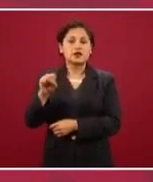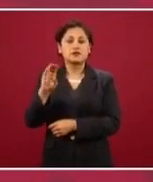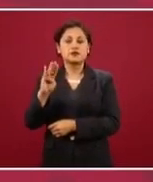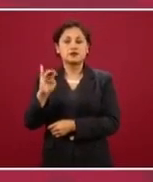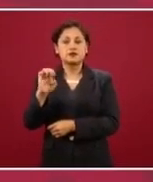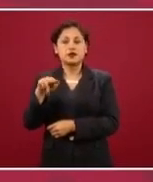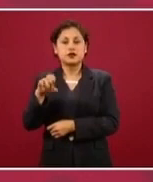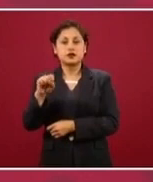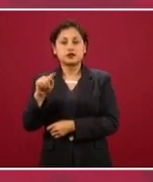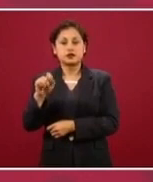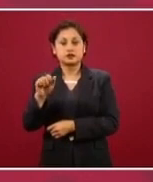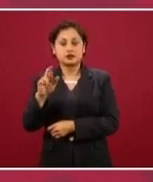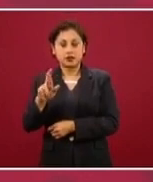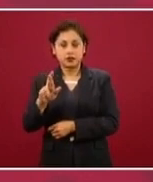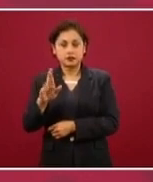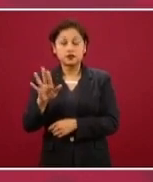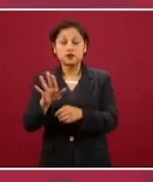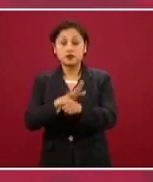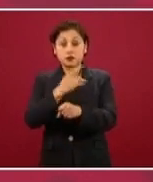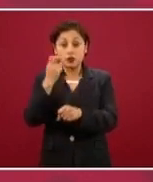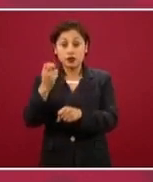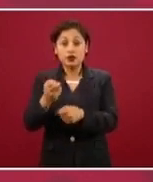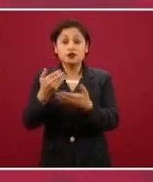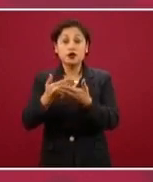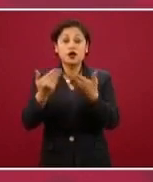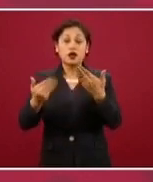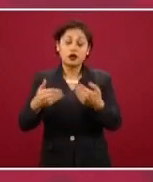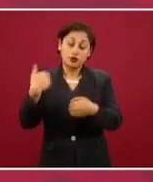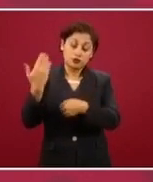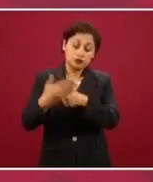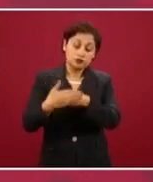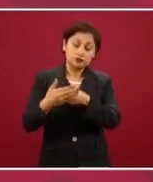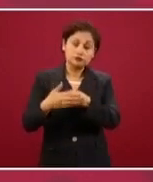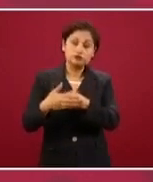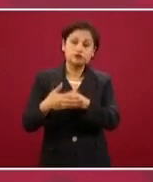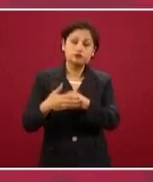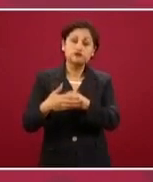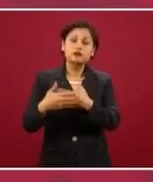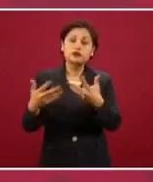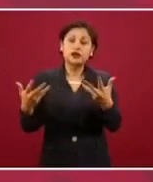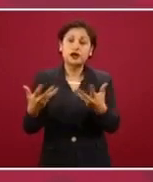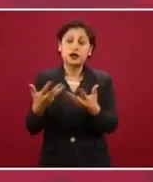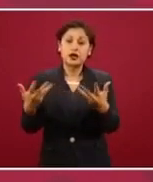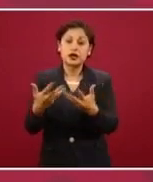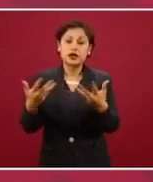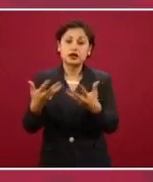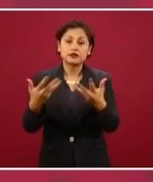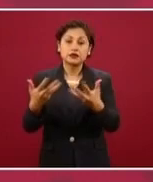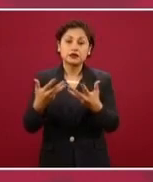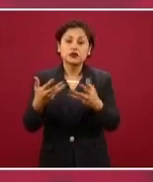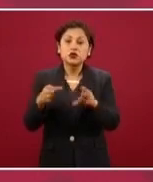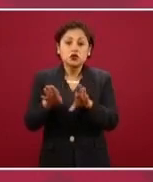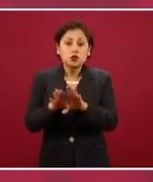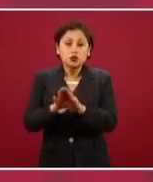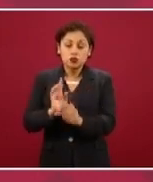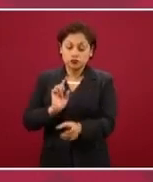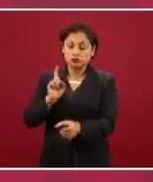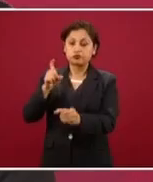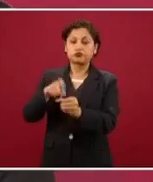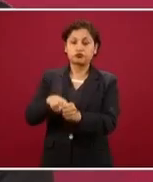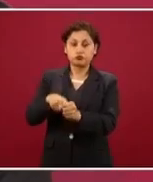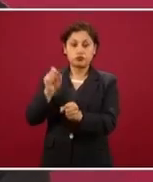hacer va a descansar en aplicar ese modelo de atención.